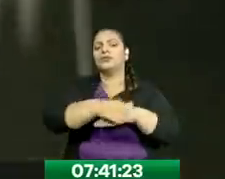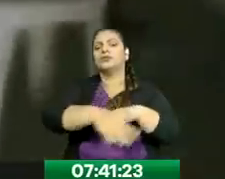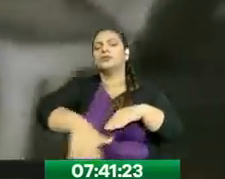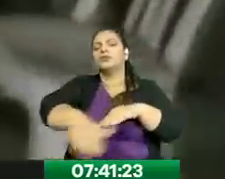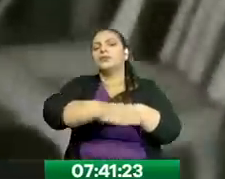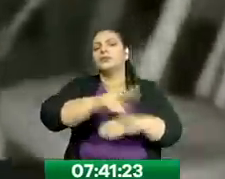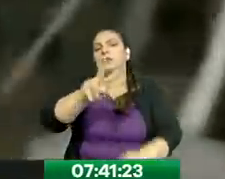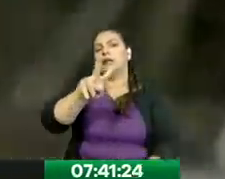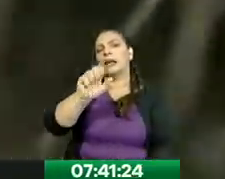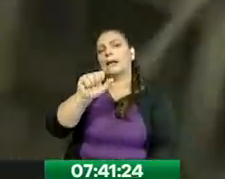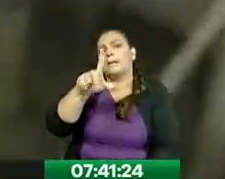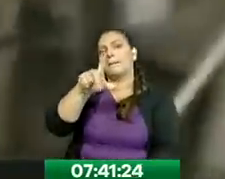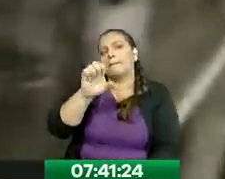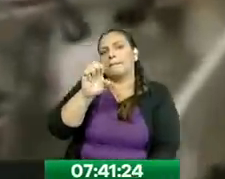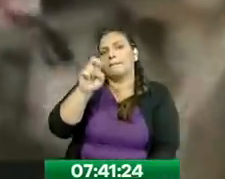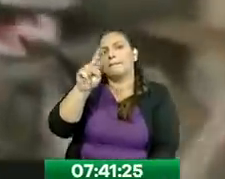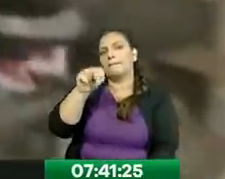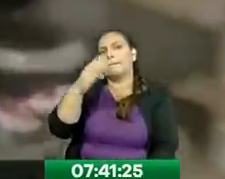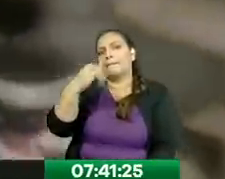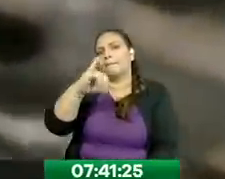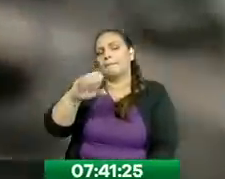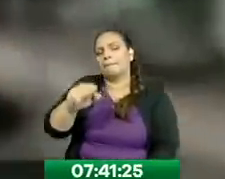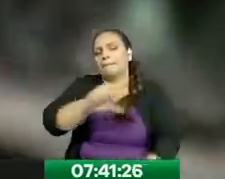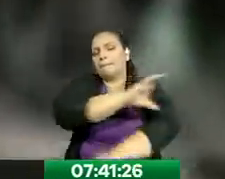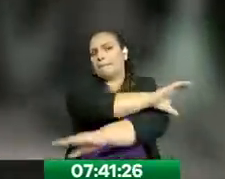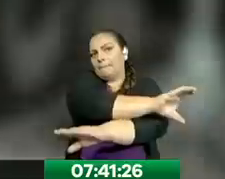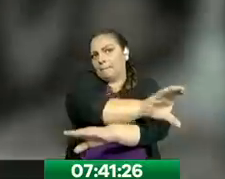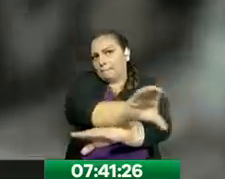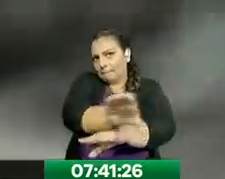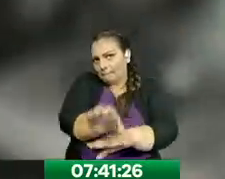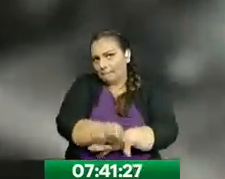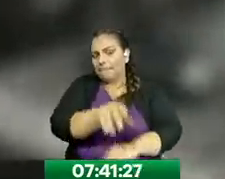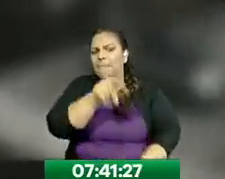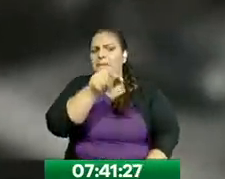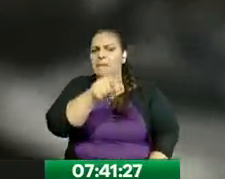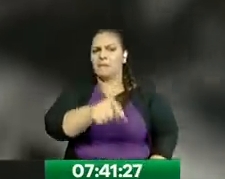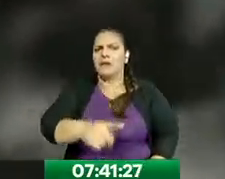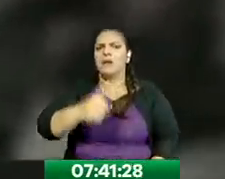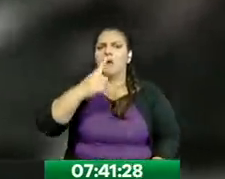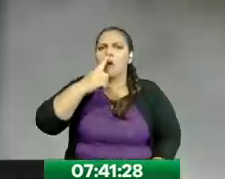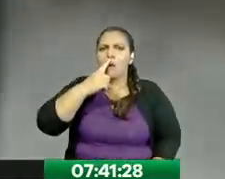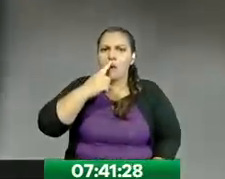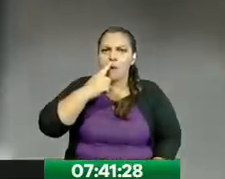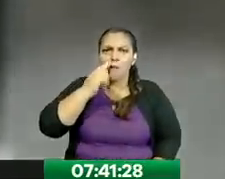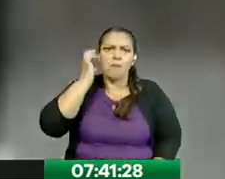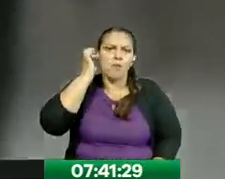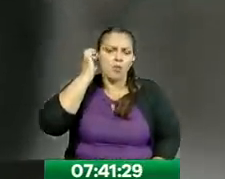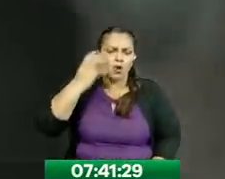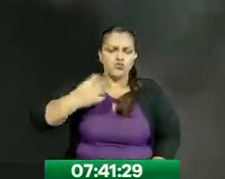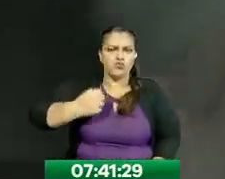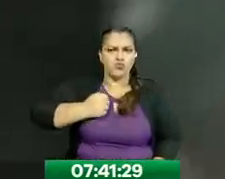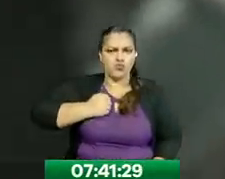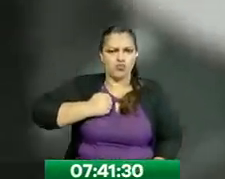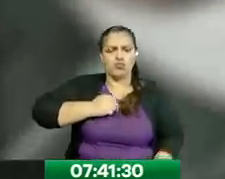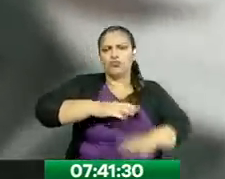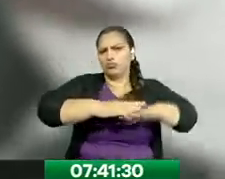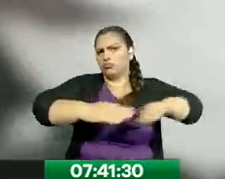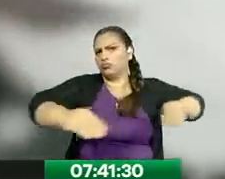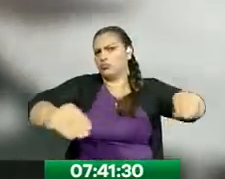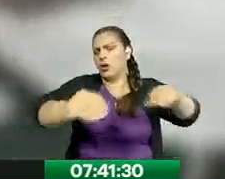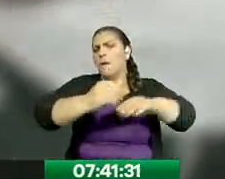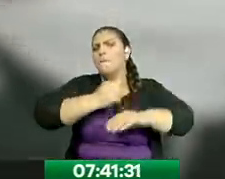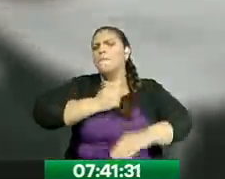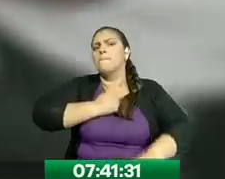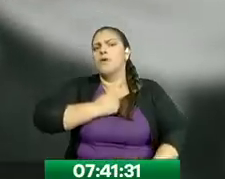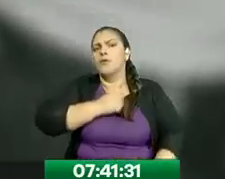ríos los dueños estaban maniatados y golpeados era otro caso perpetrado por una banda que operaba haciéndose pasar como parte